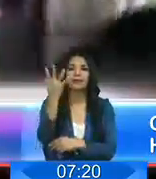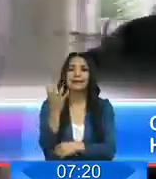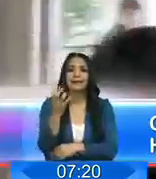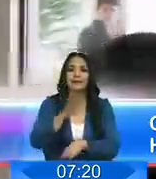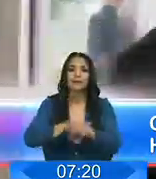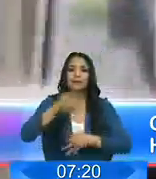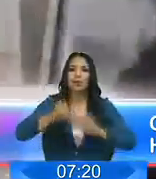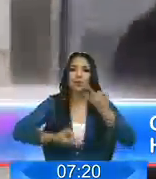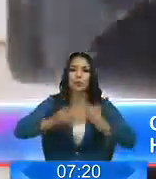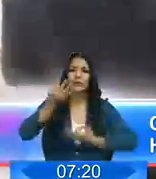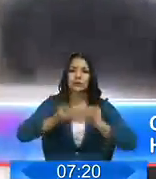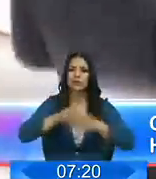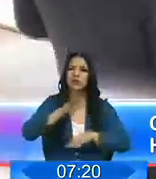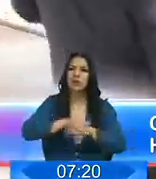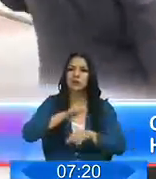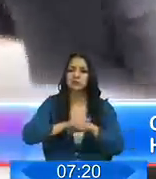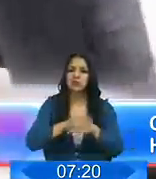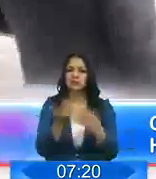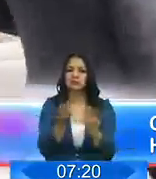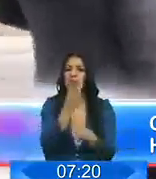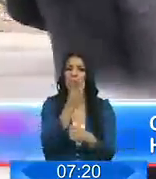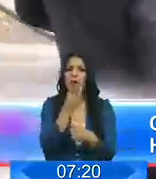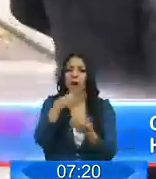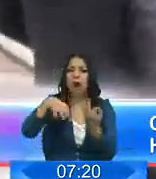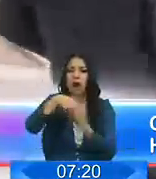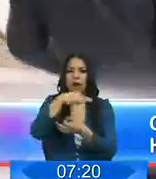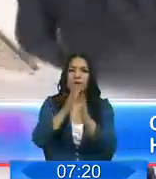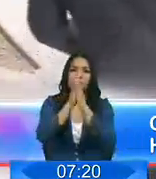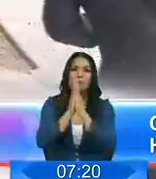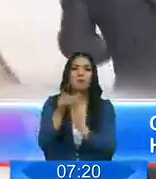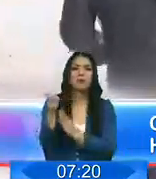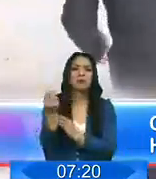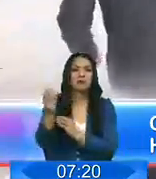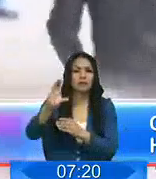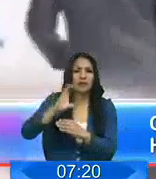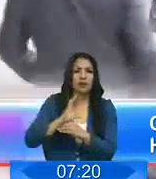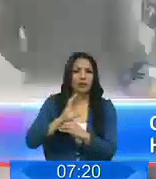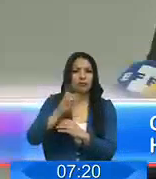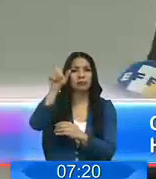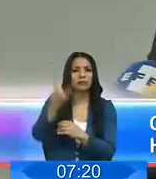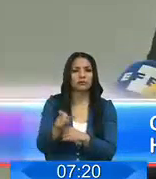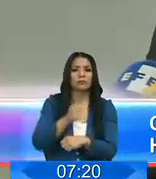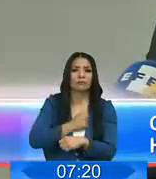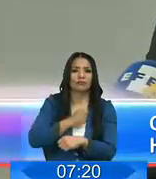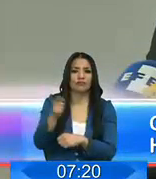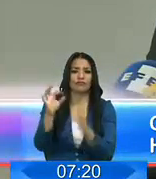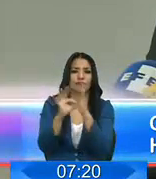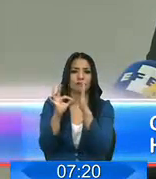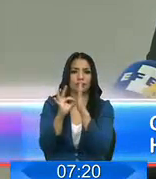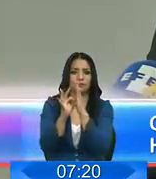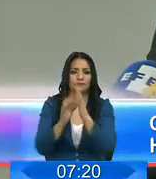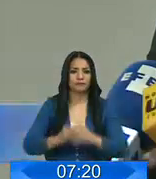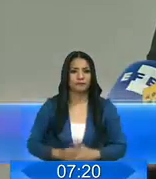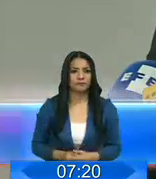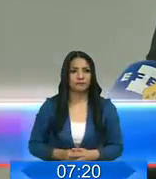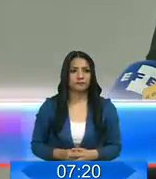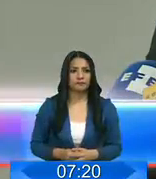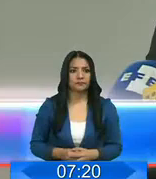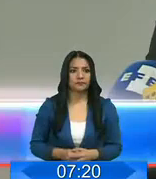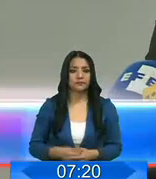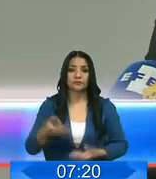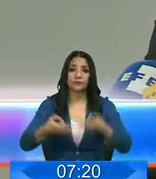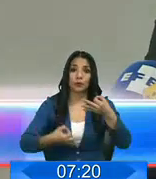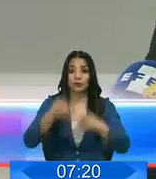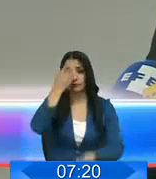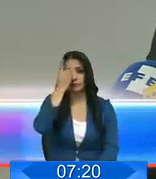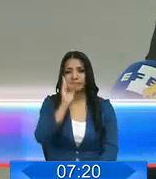un juicio por presunto fraude electrónico y extorsión al fundador de Facebook. La sentencia que resuelve el